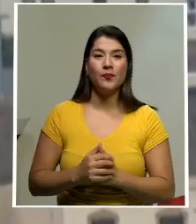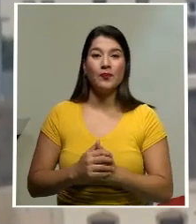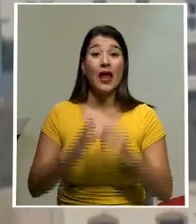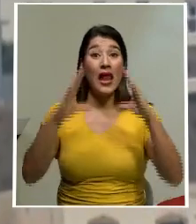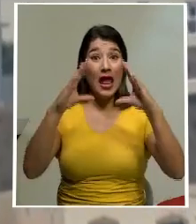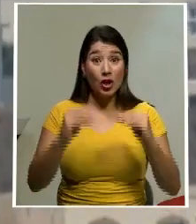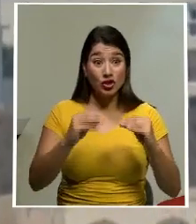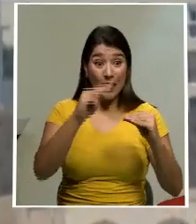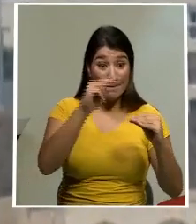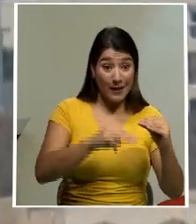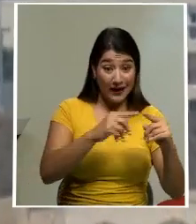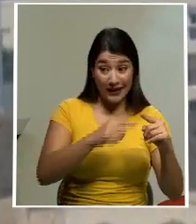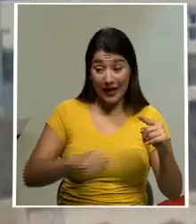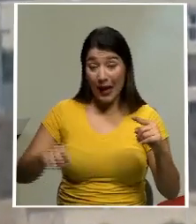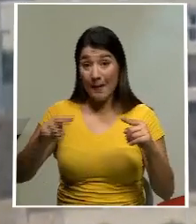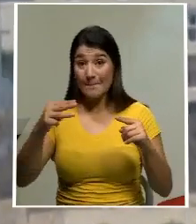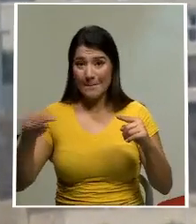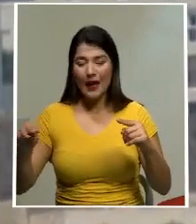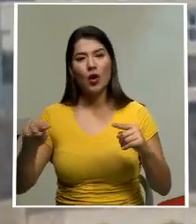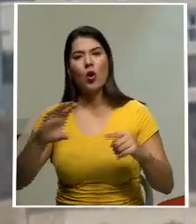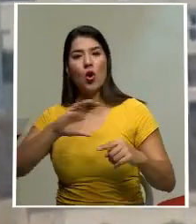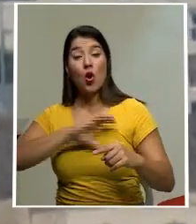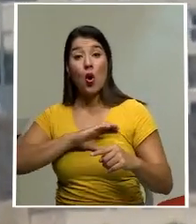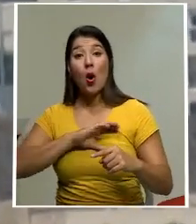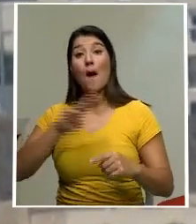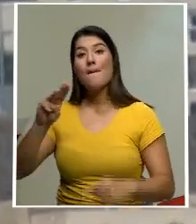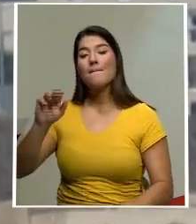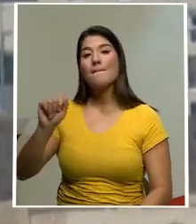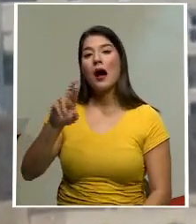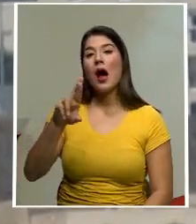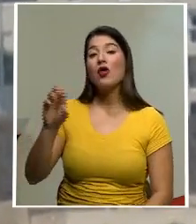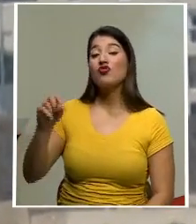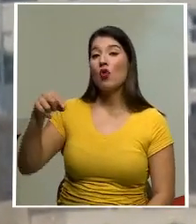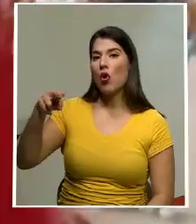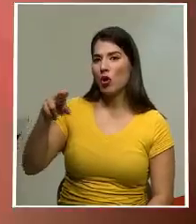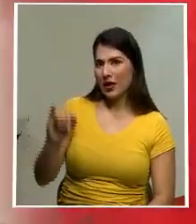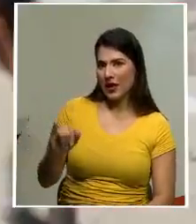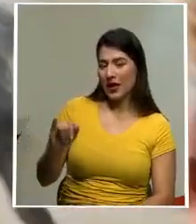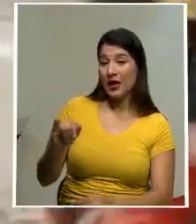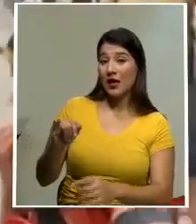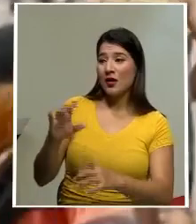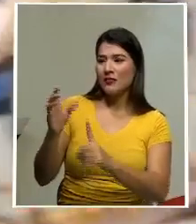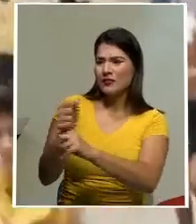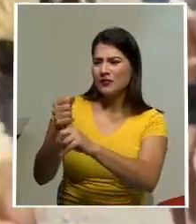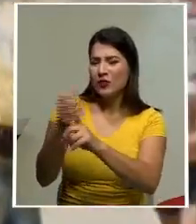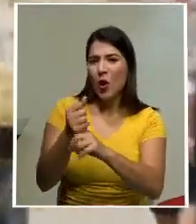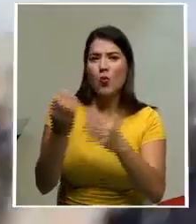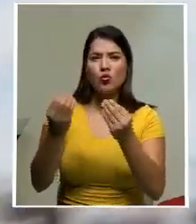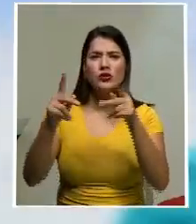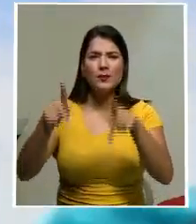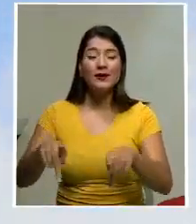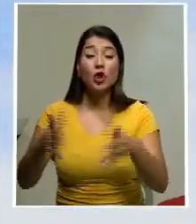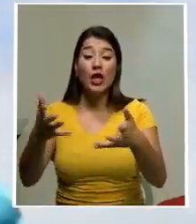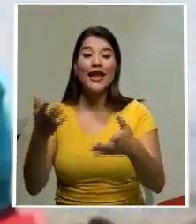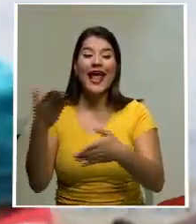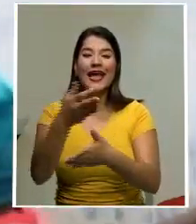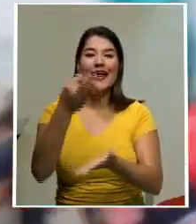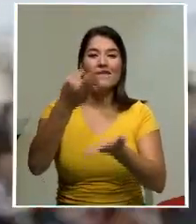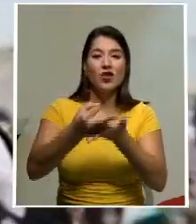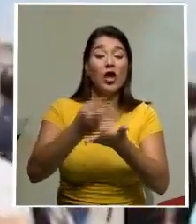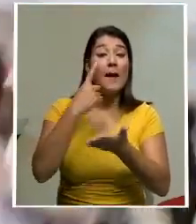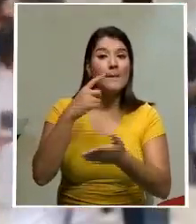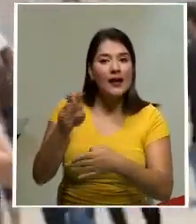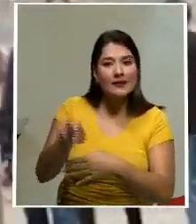al miércoles, las fuerzas de seguridad marroquíes bloquearon a decenas de personas que se dirigían hacia la frontera con la intención de emigrar,